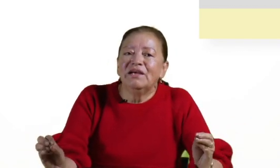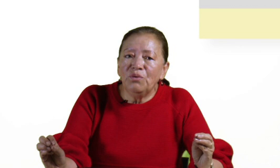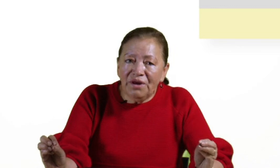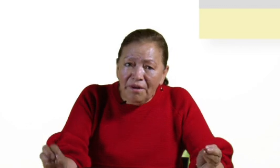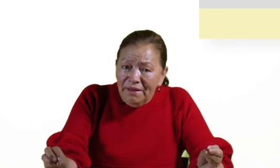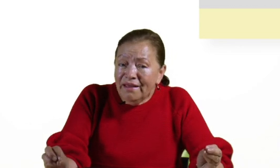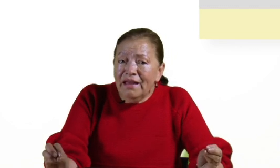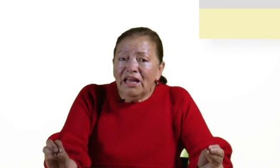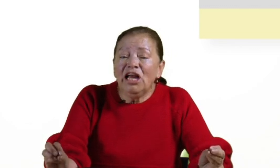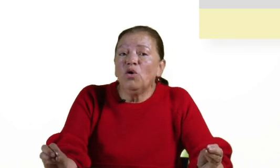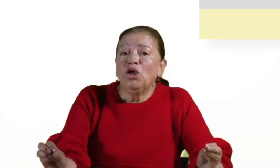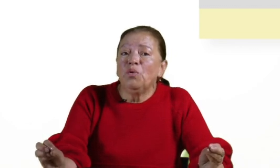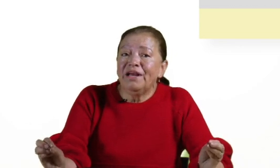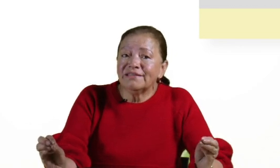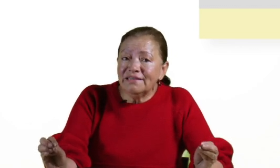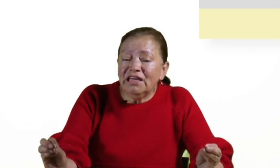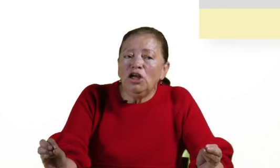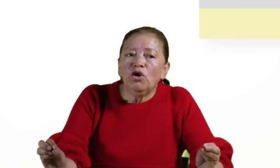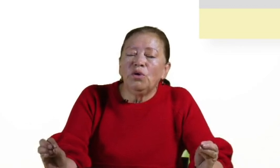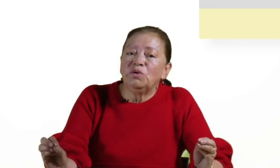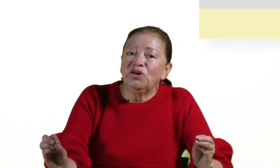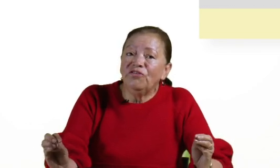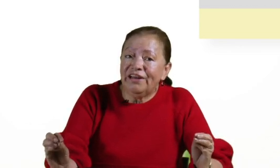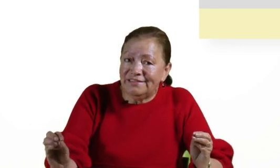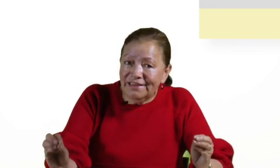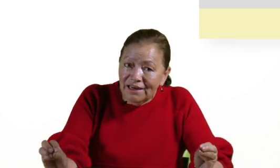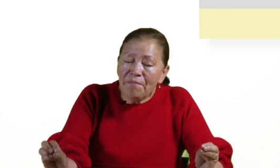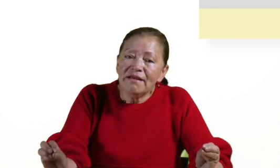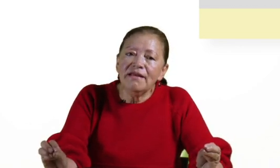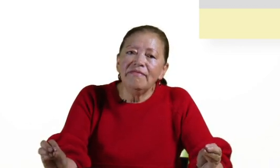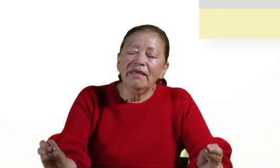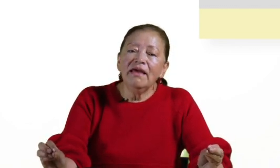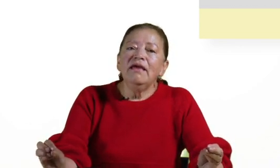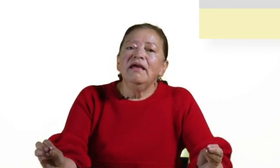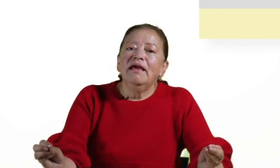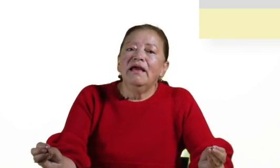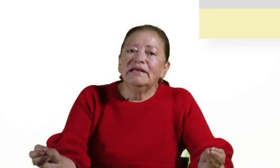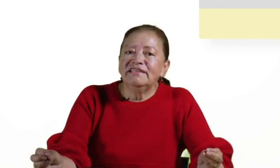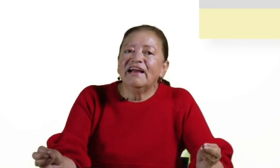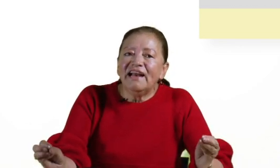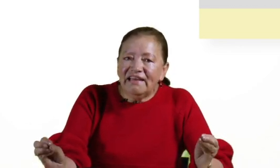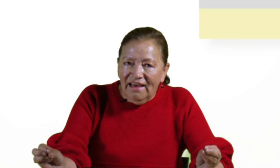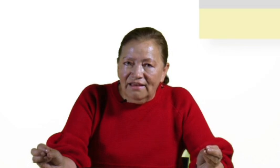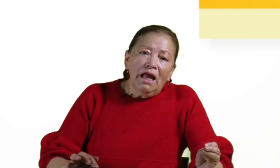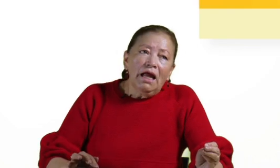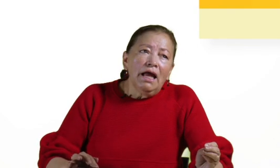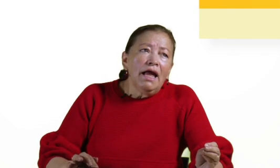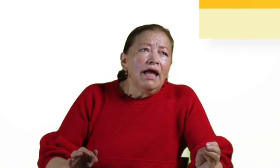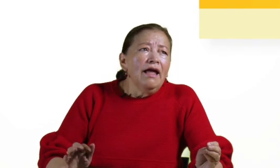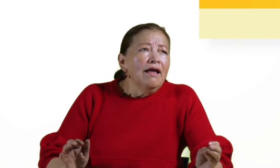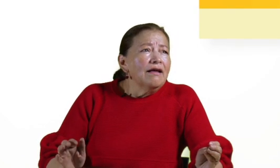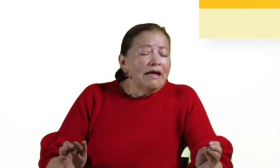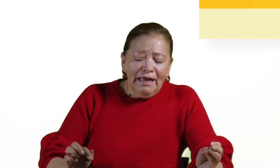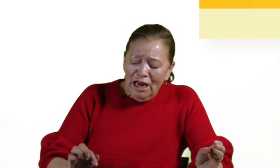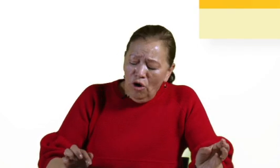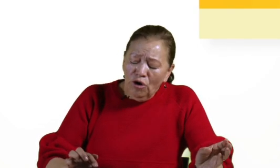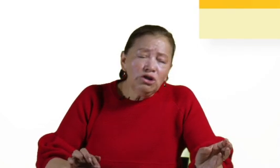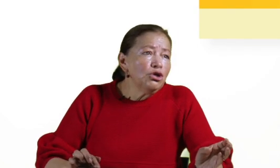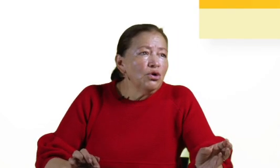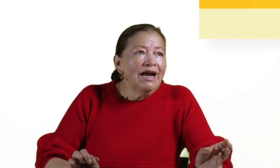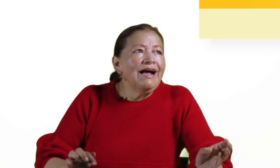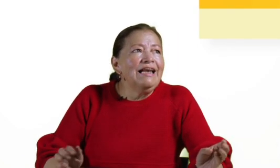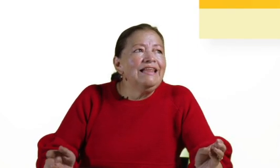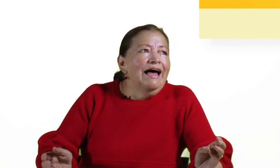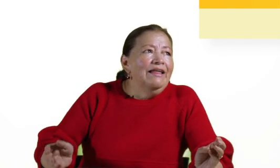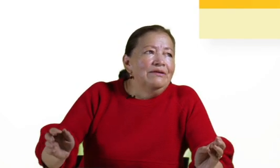me asegure a mí que lo que voy a hacer y lo que voy a ofrecerle a mi cliente es de calidad. ¿Qué logro